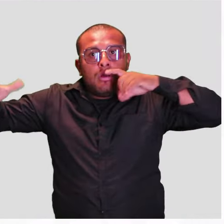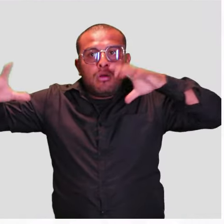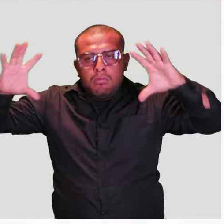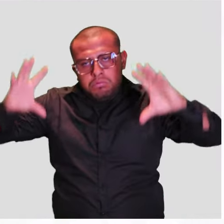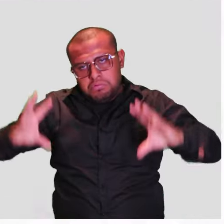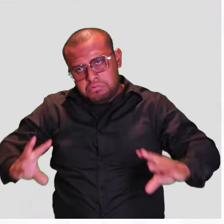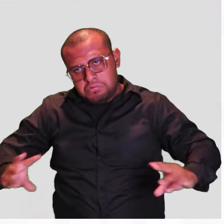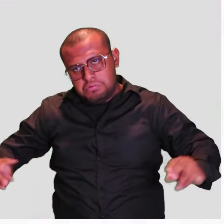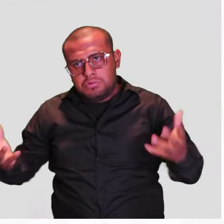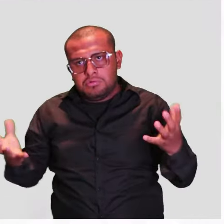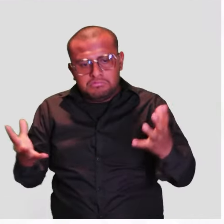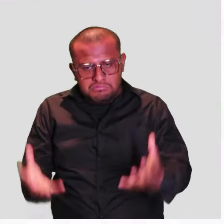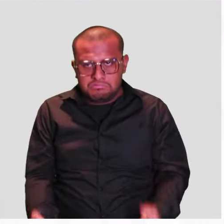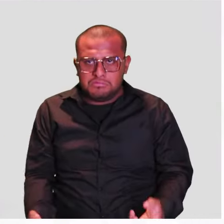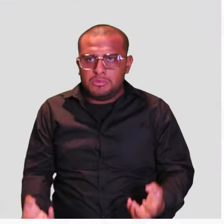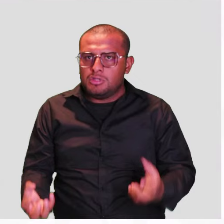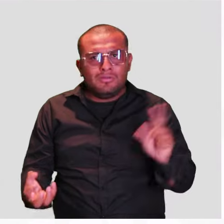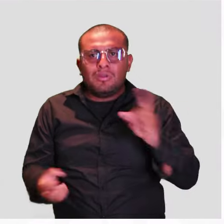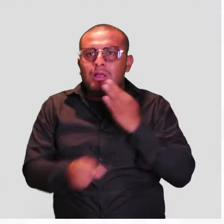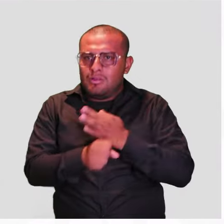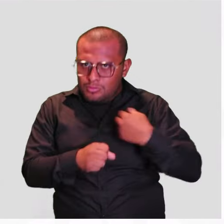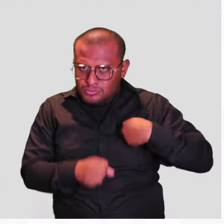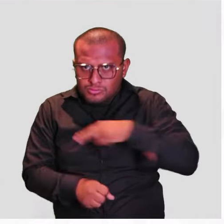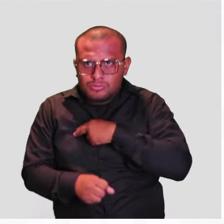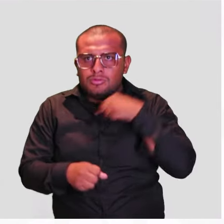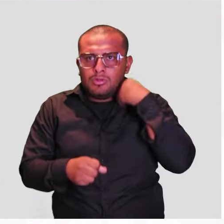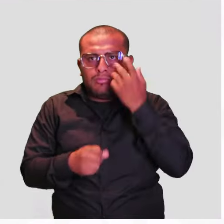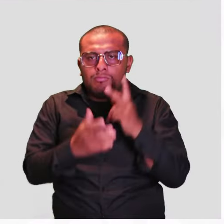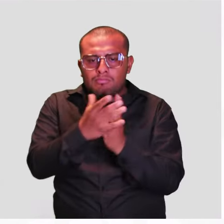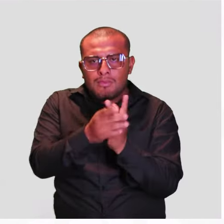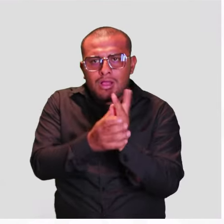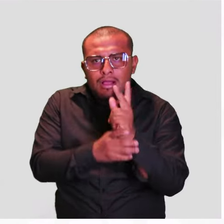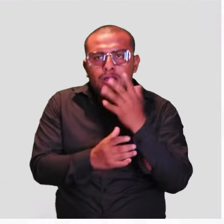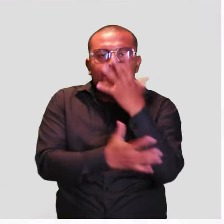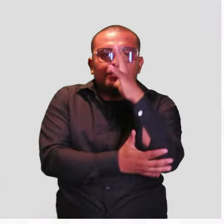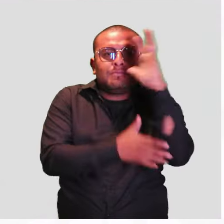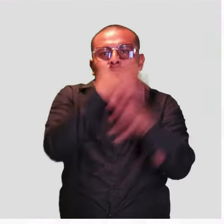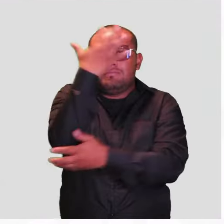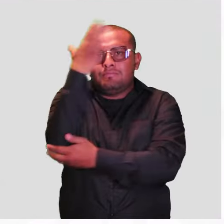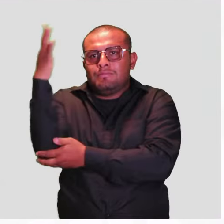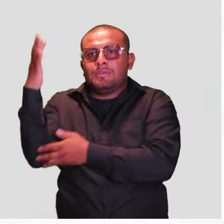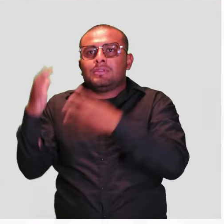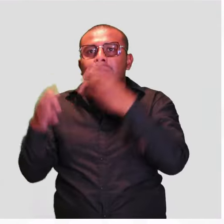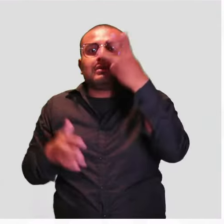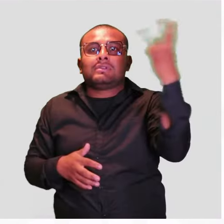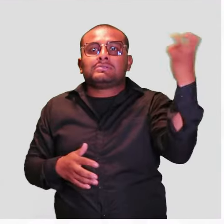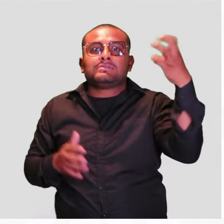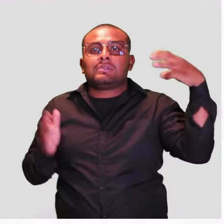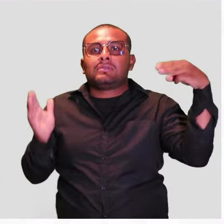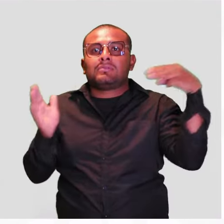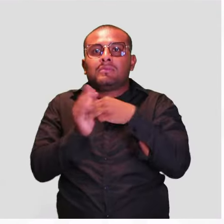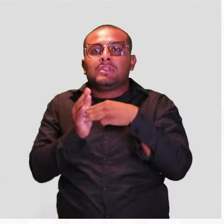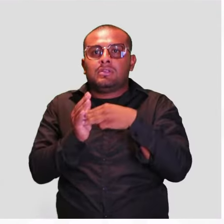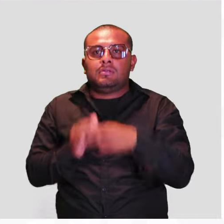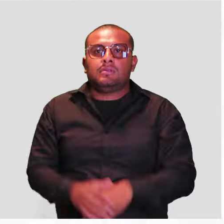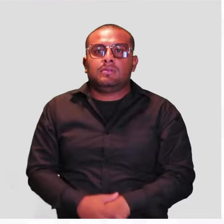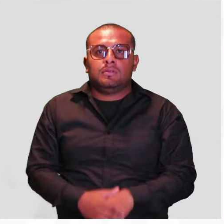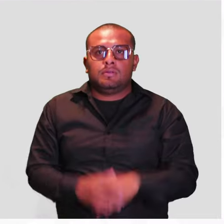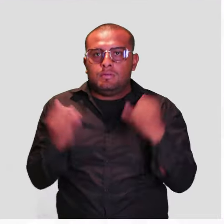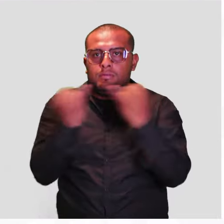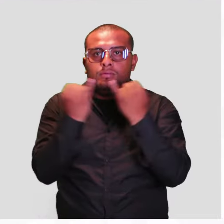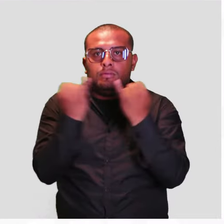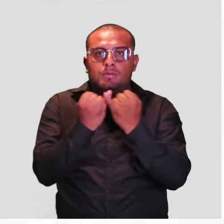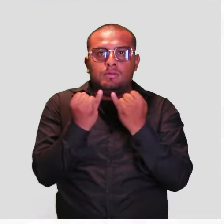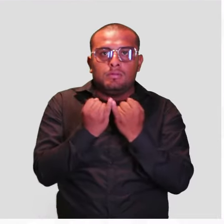habremos de plantar más de 300.000 árboles, creando pulmones naturales. Realizaremos las denuncias correspondientes ante la Profepa,